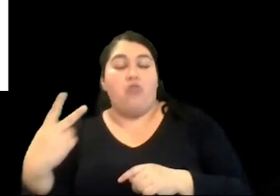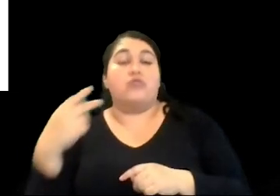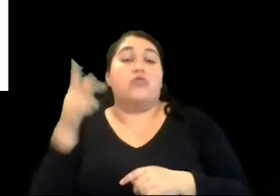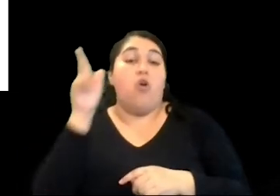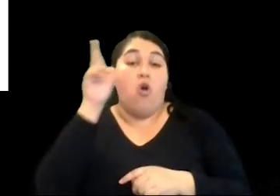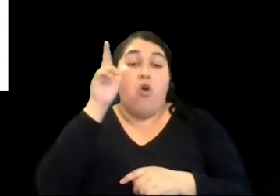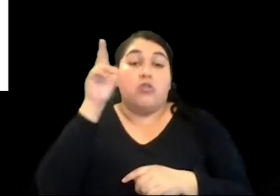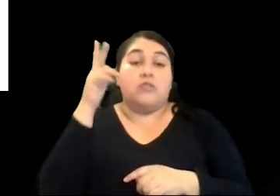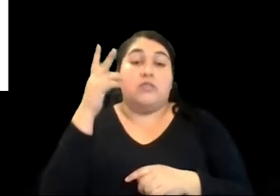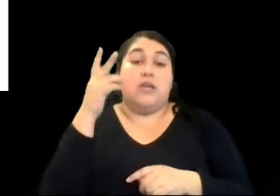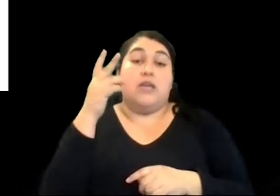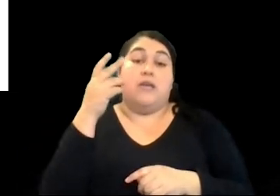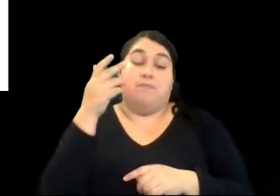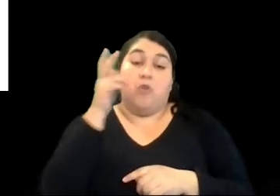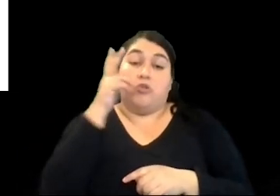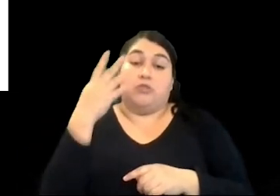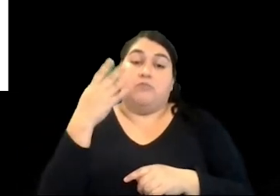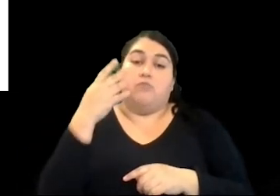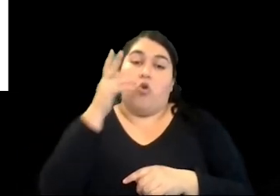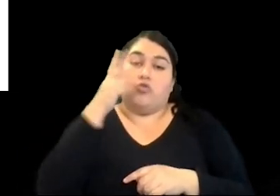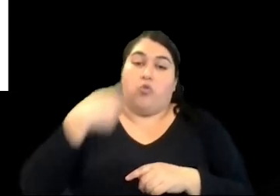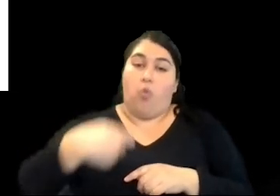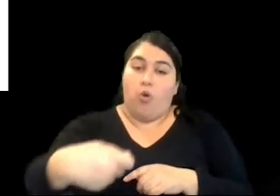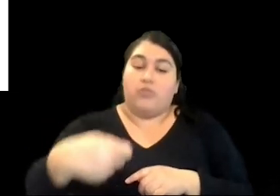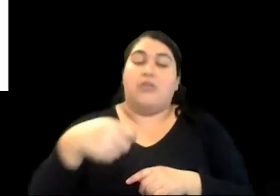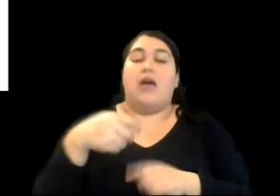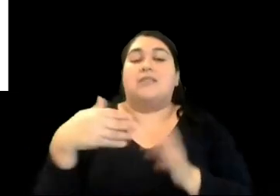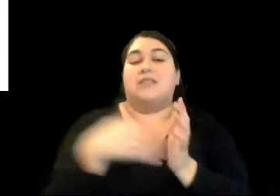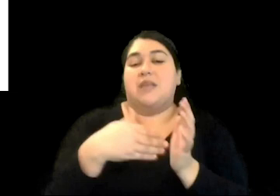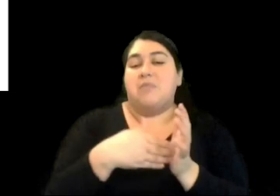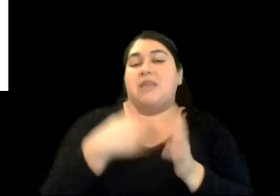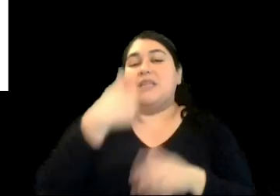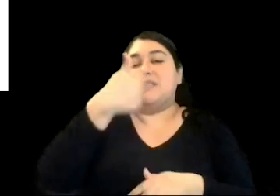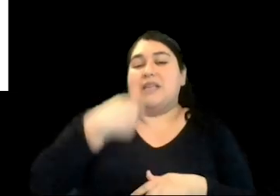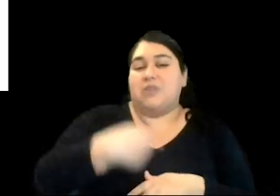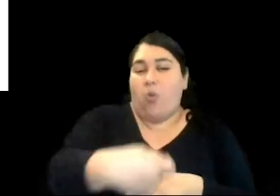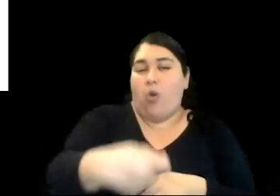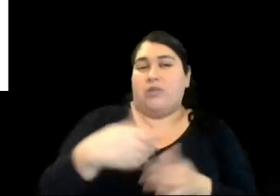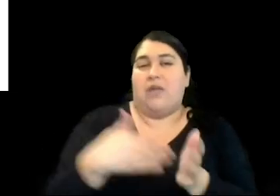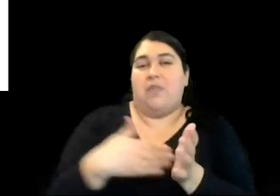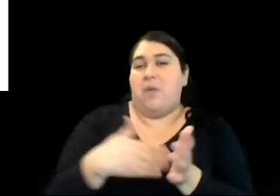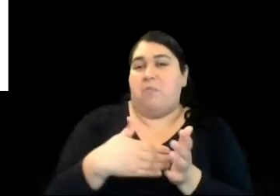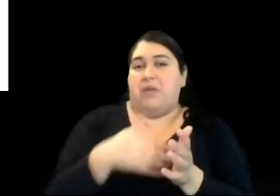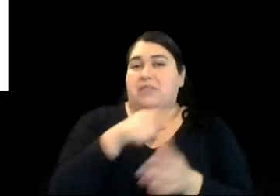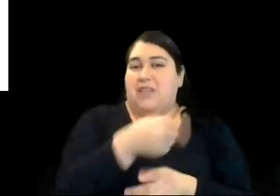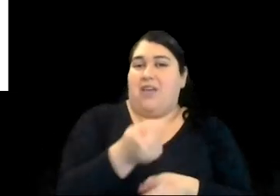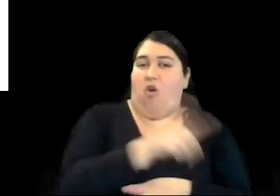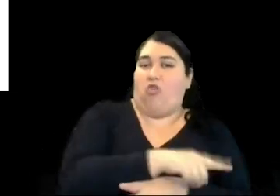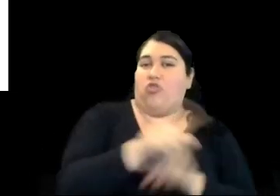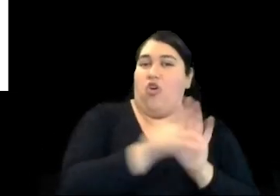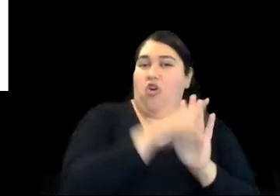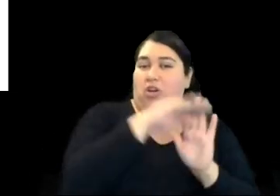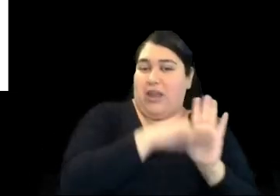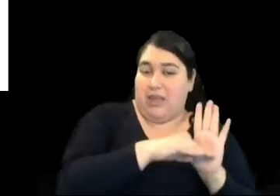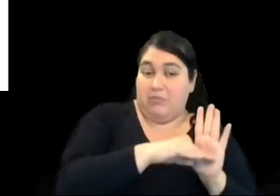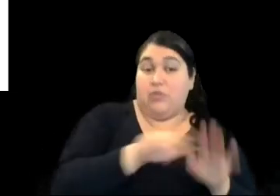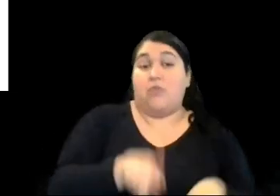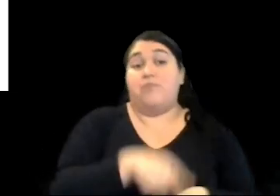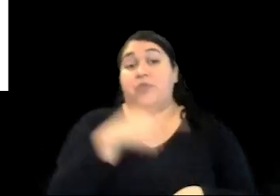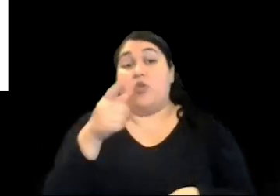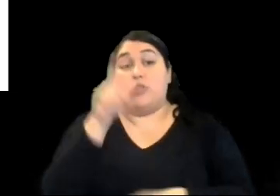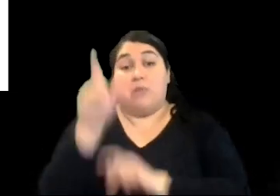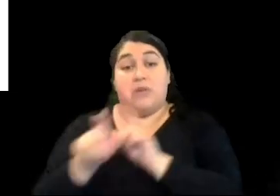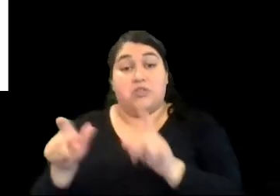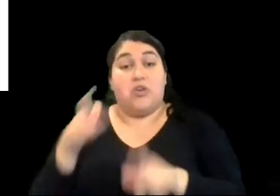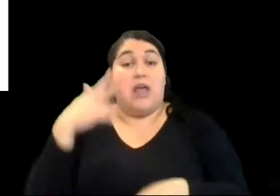también es más importante que las 8 o 6 que puede darle el plan de facilidades permanente. El resto de los contribuyentes tiene